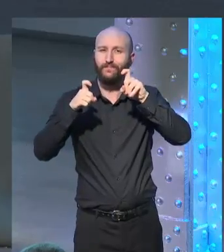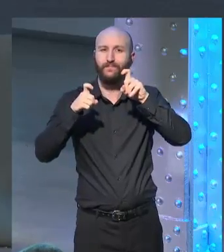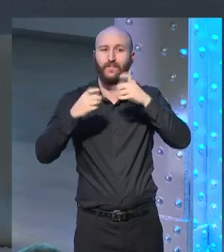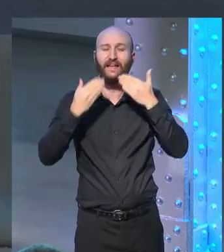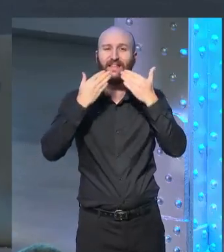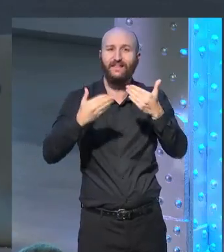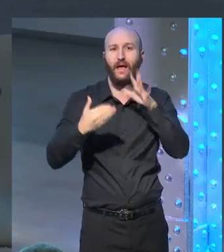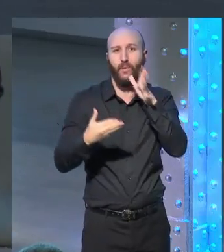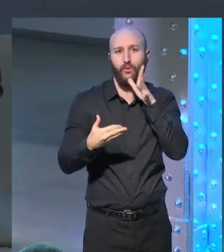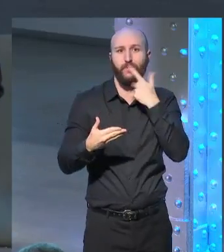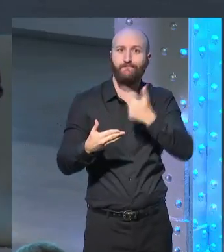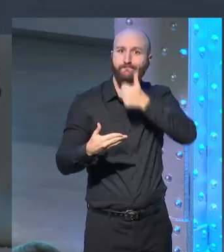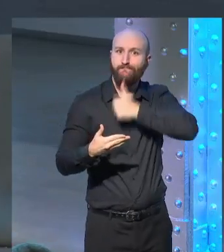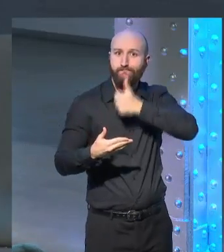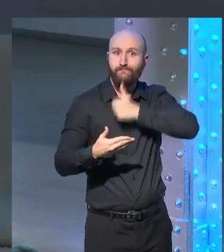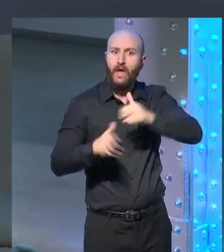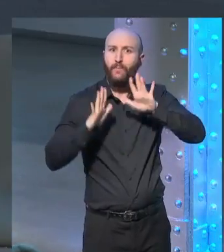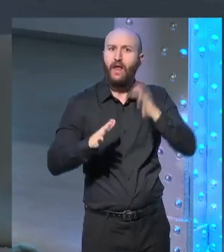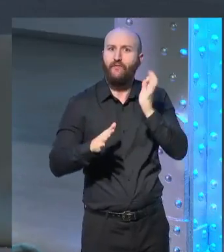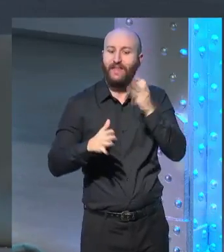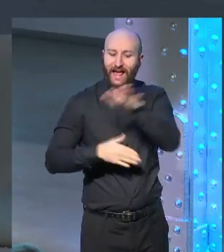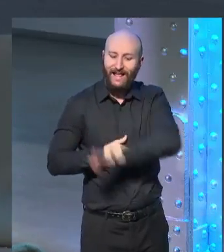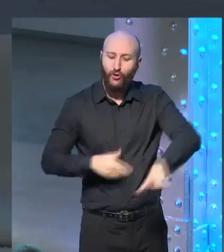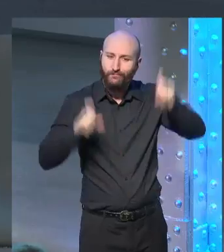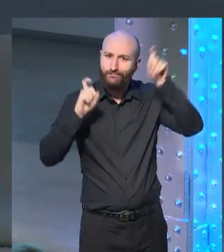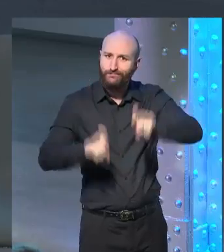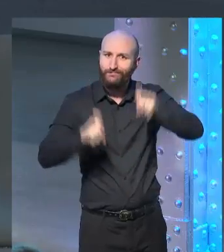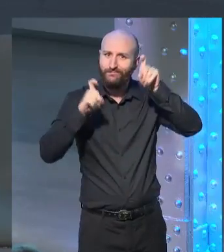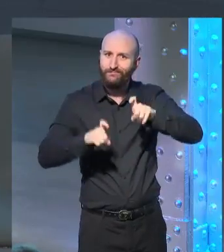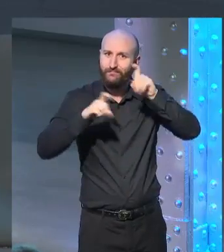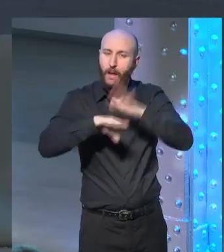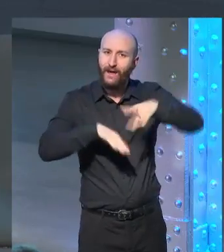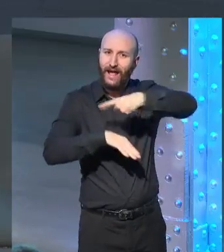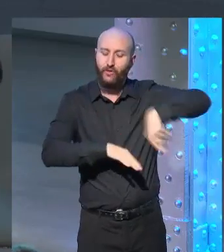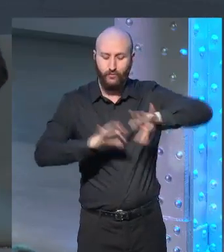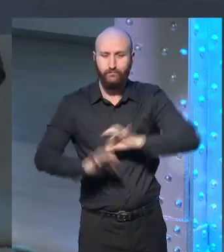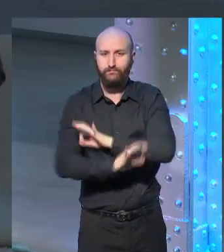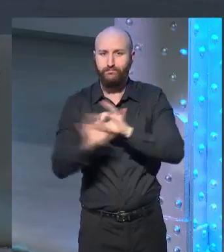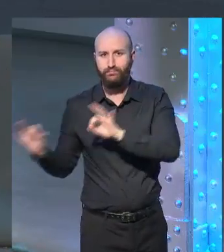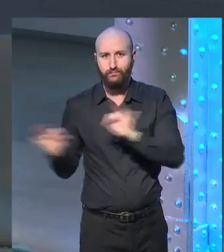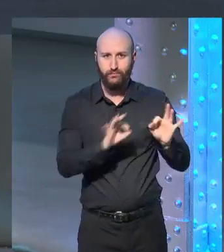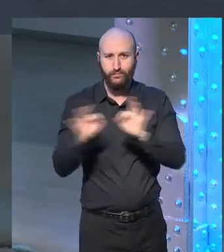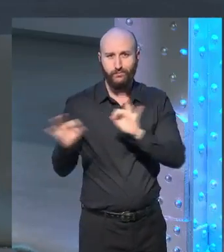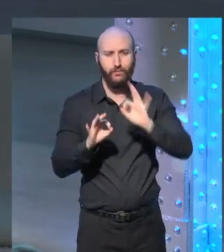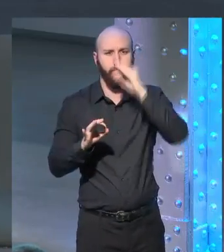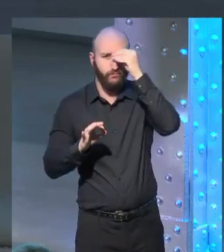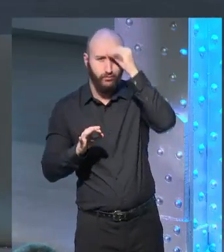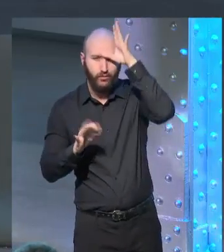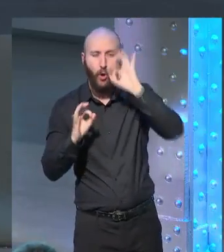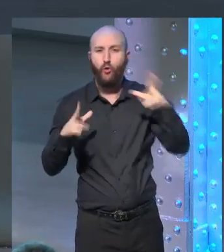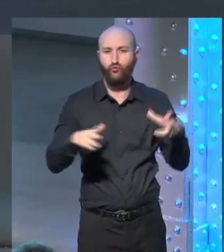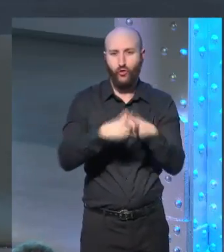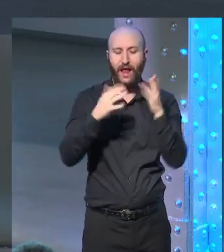la prevención, y es verdad que tenemos que educar a nuestros hijos para que estén preparados intelectual y socialmente para afrontar el